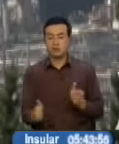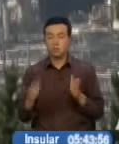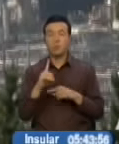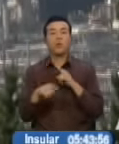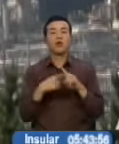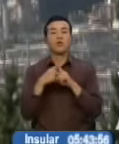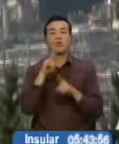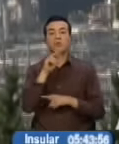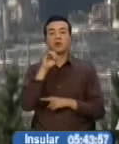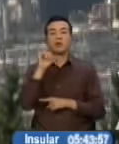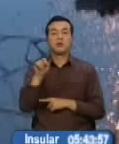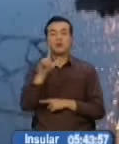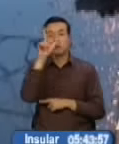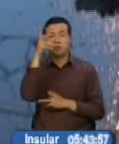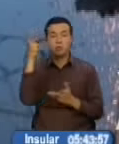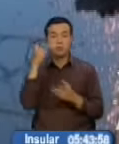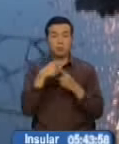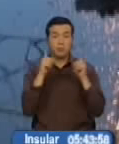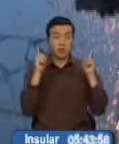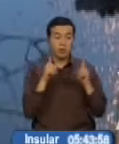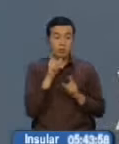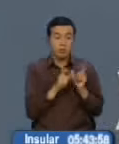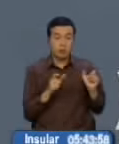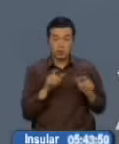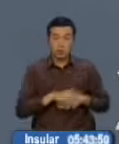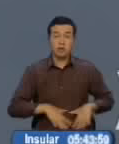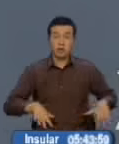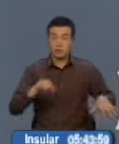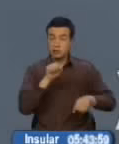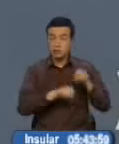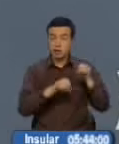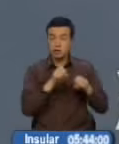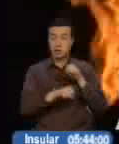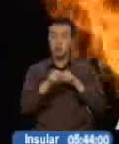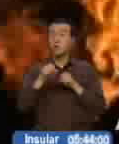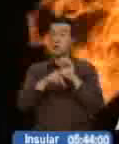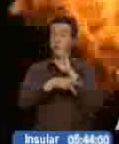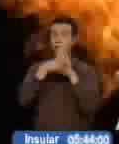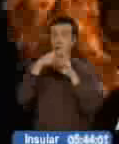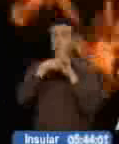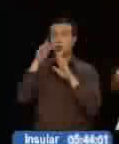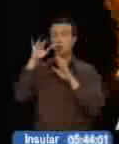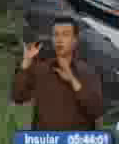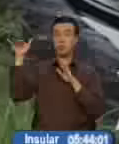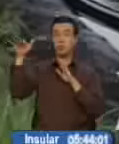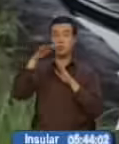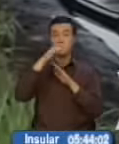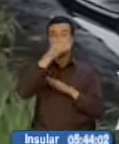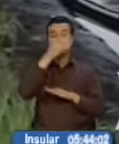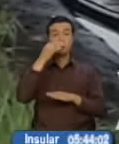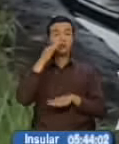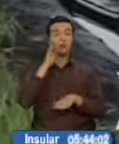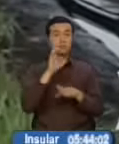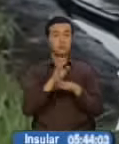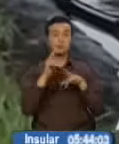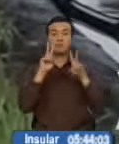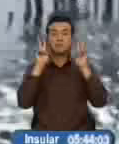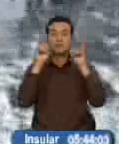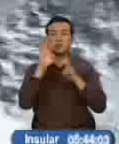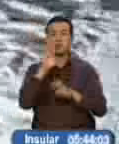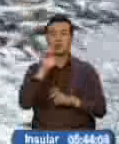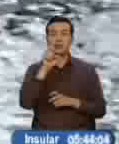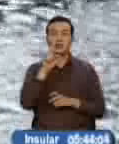20 de julio. No obstante, los afectados por la contaminación dejada por la petrolera que trabajó en la Amazonía ecuatoriana bajo el nombre de